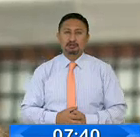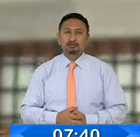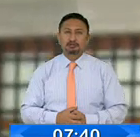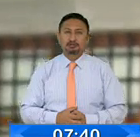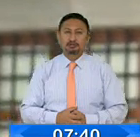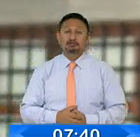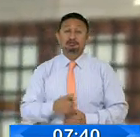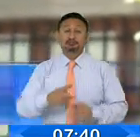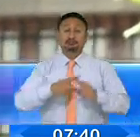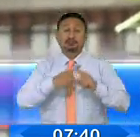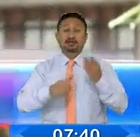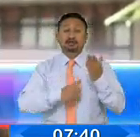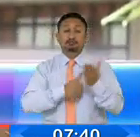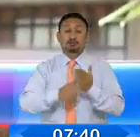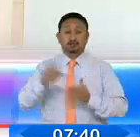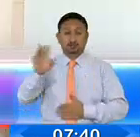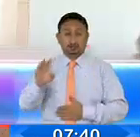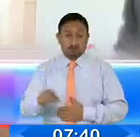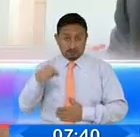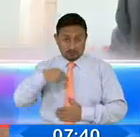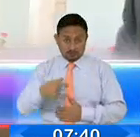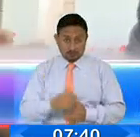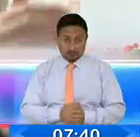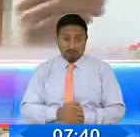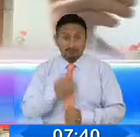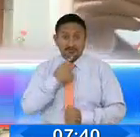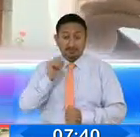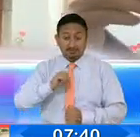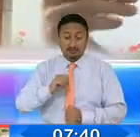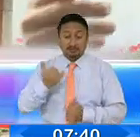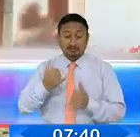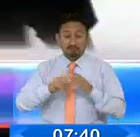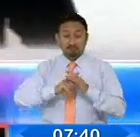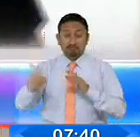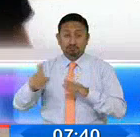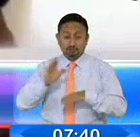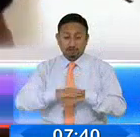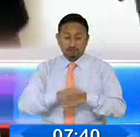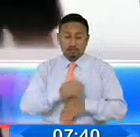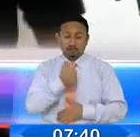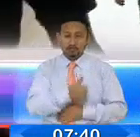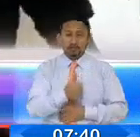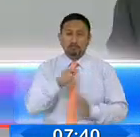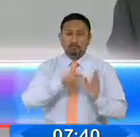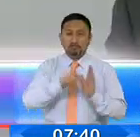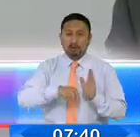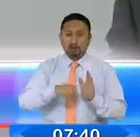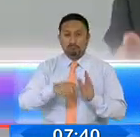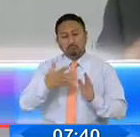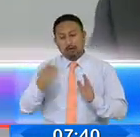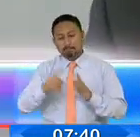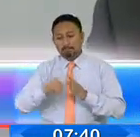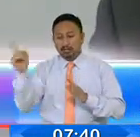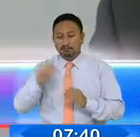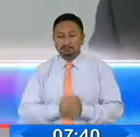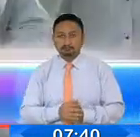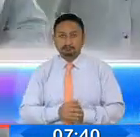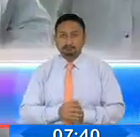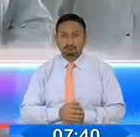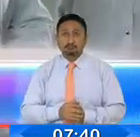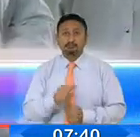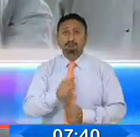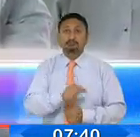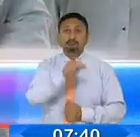el exministro de Salud, Juan Carlos Ceballos. Dijo que su salida del país responde a recomendaciones de los abogados, pero con quien sí se